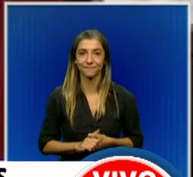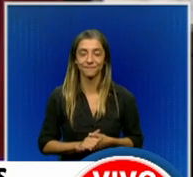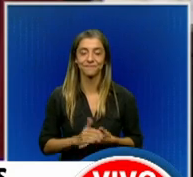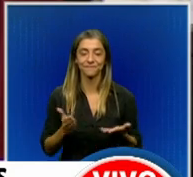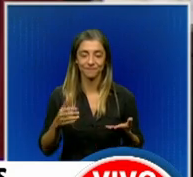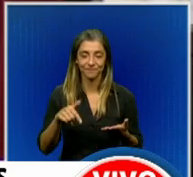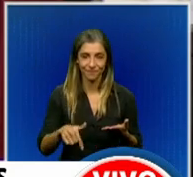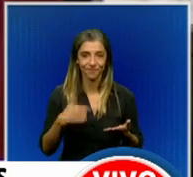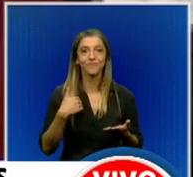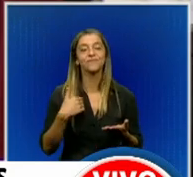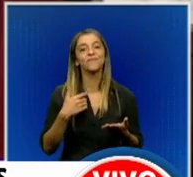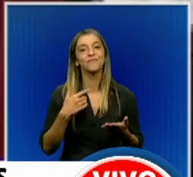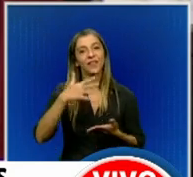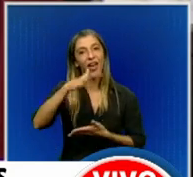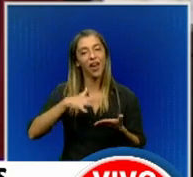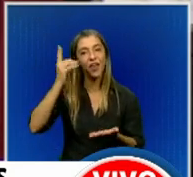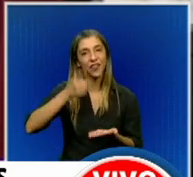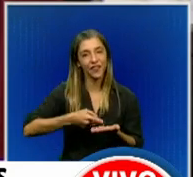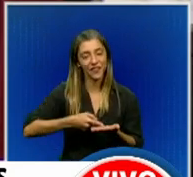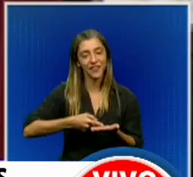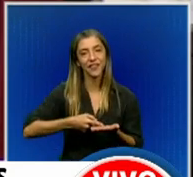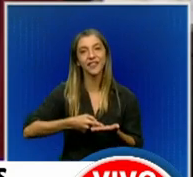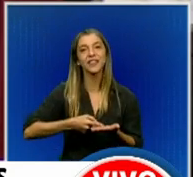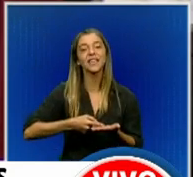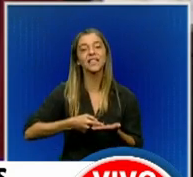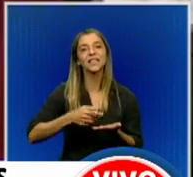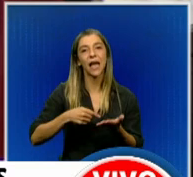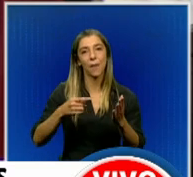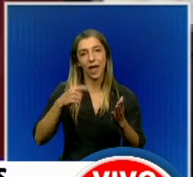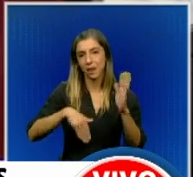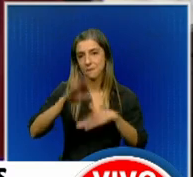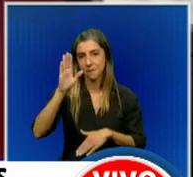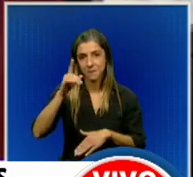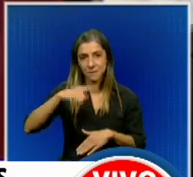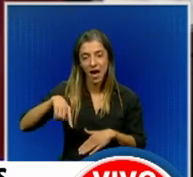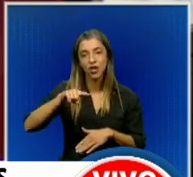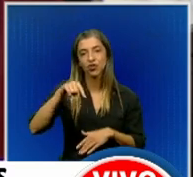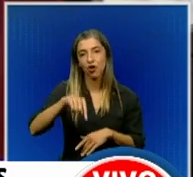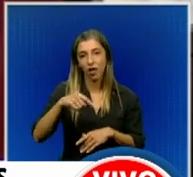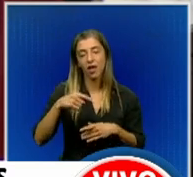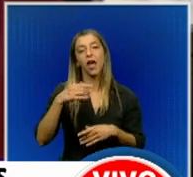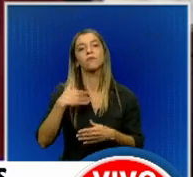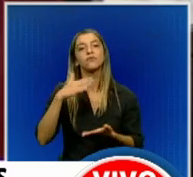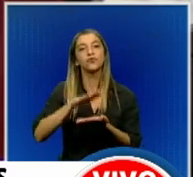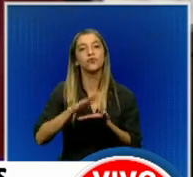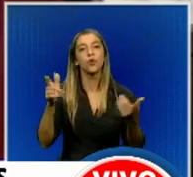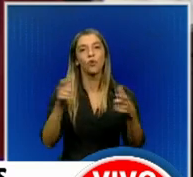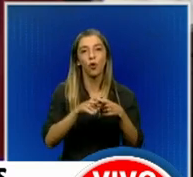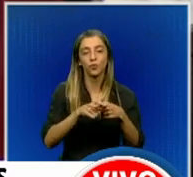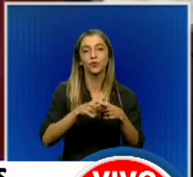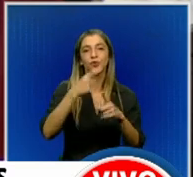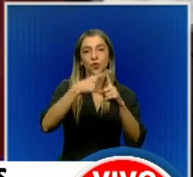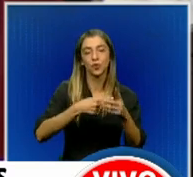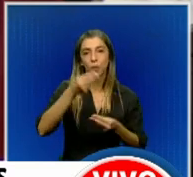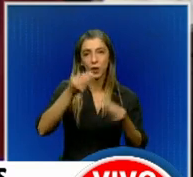en consideración el dictamen general el dictamen de mayoría de la comisión de presupuesto y hacienda ha